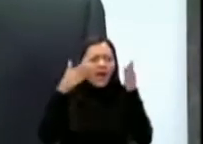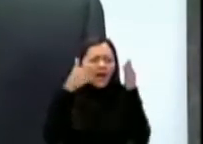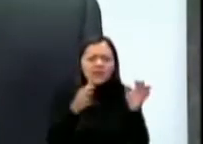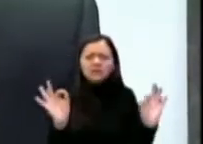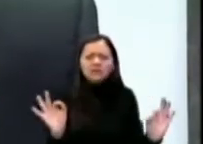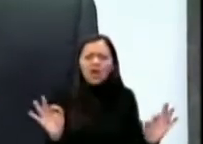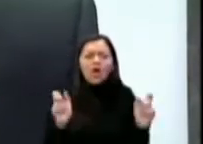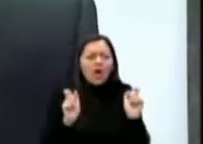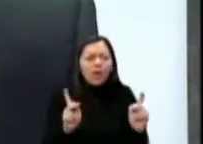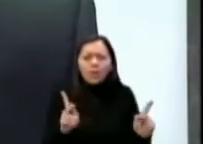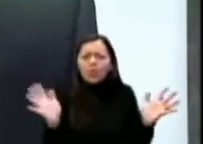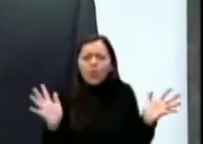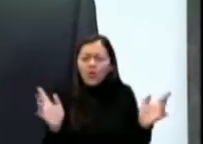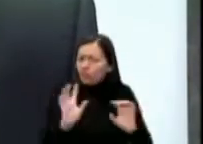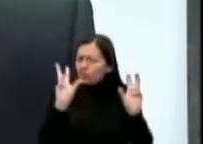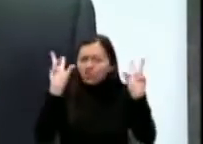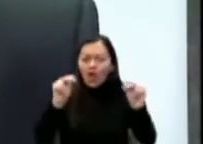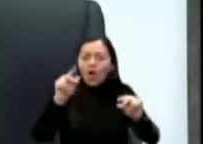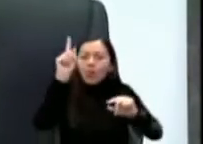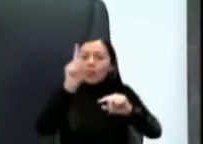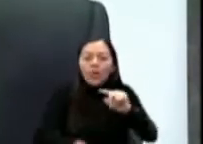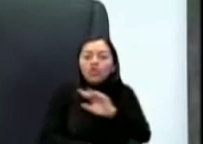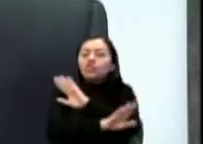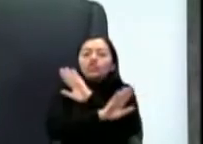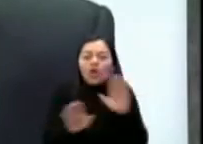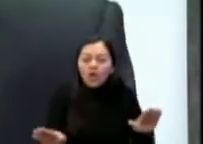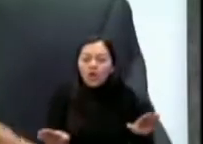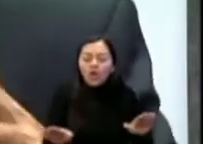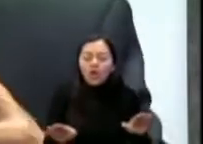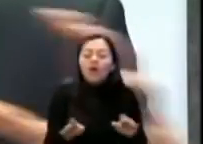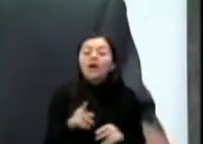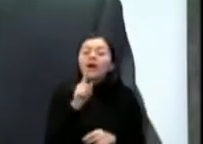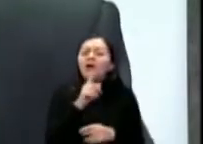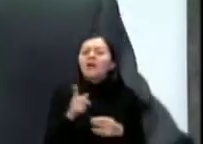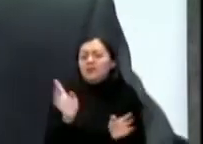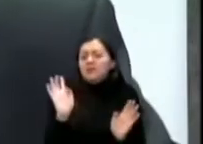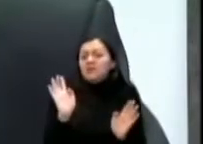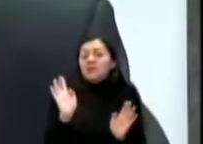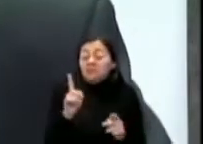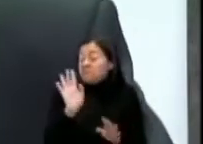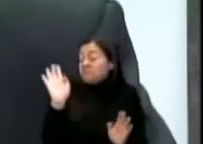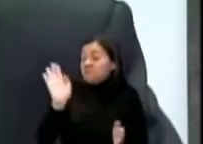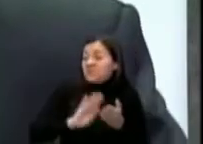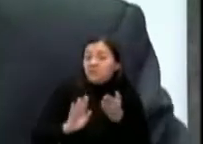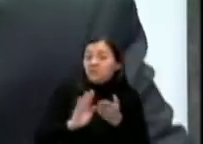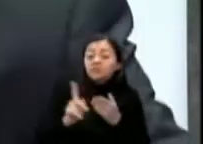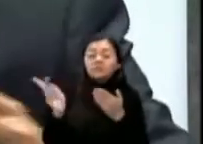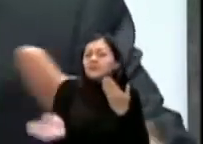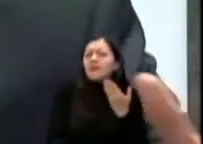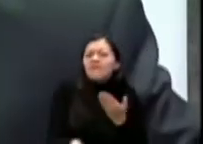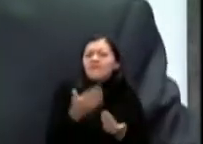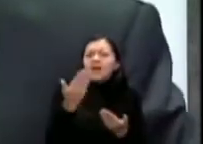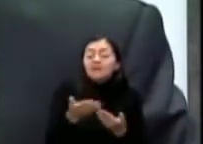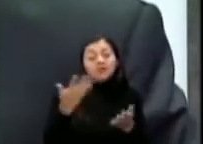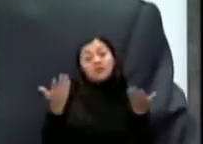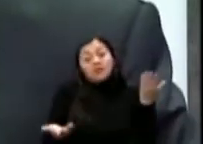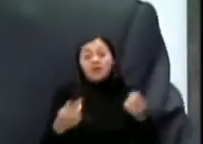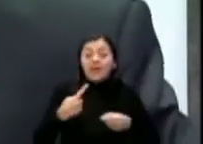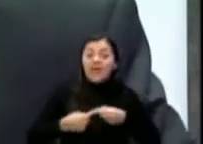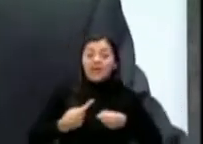oportunidades como lo pretenden hacer algunos es muy fácil patricio estar aquí en quito